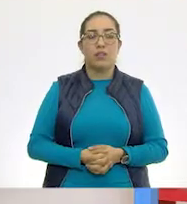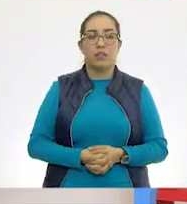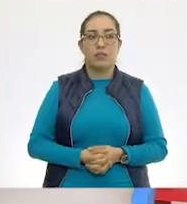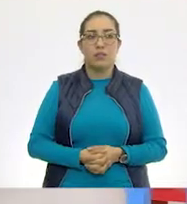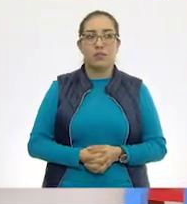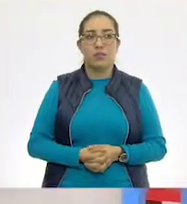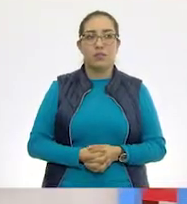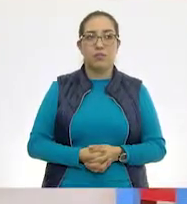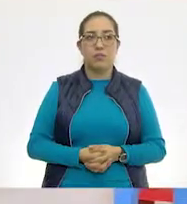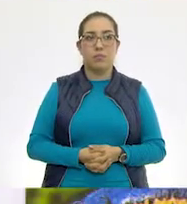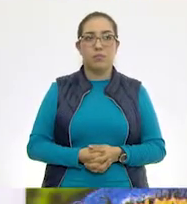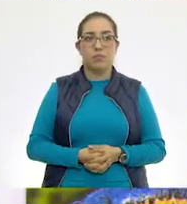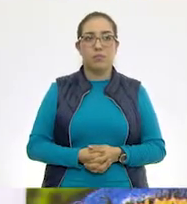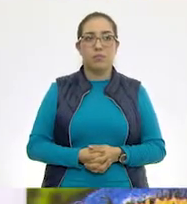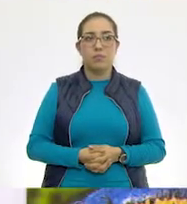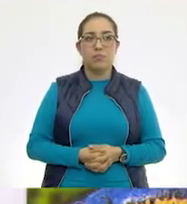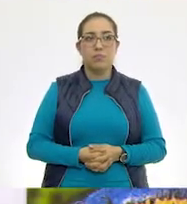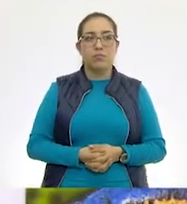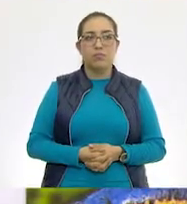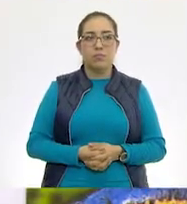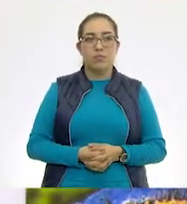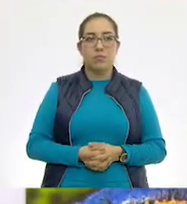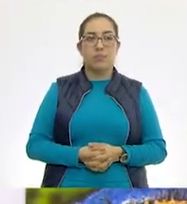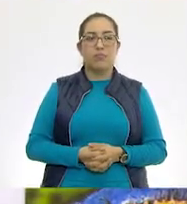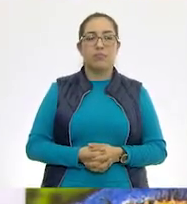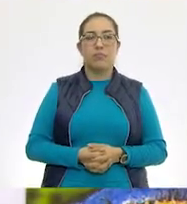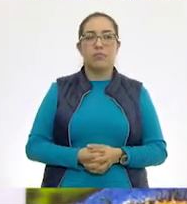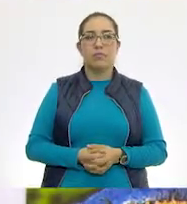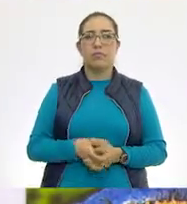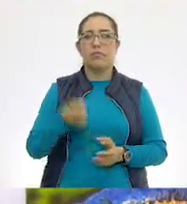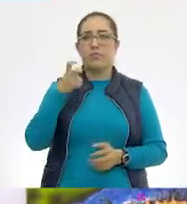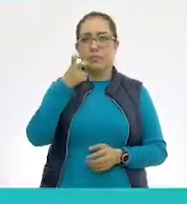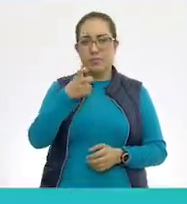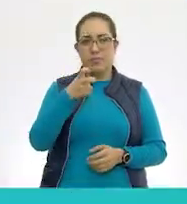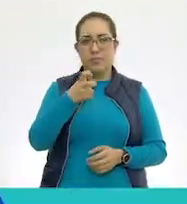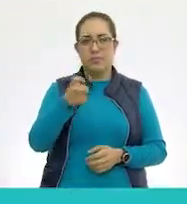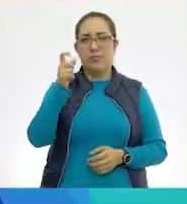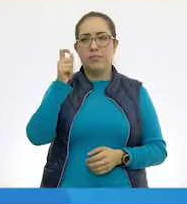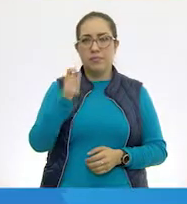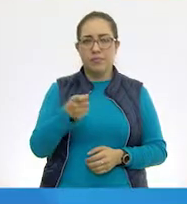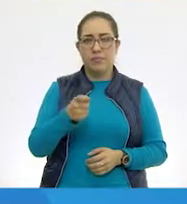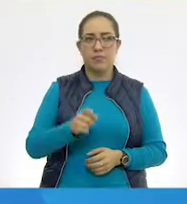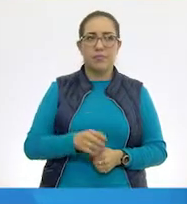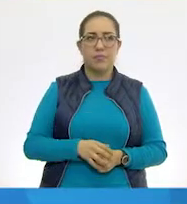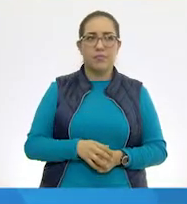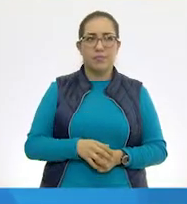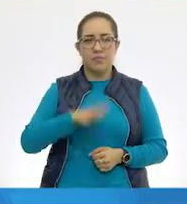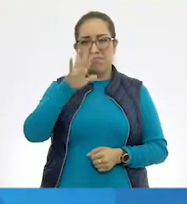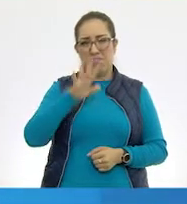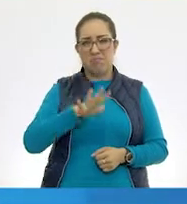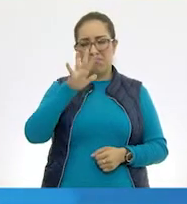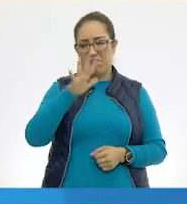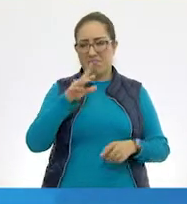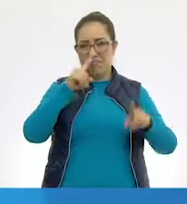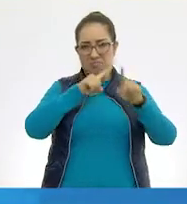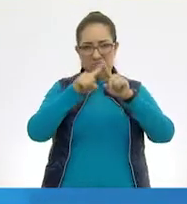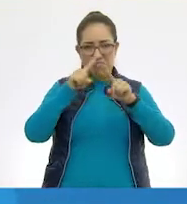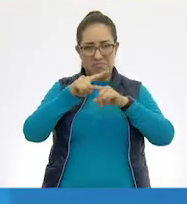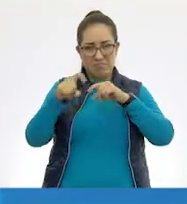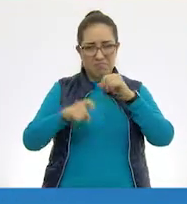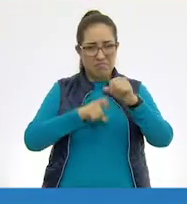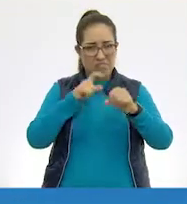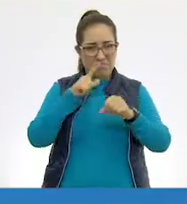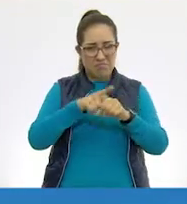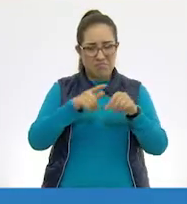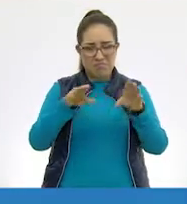Siguiente. A ver. Ese es un escarabajo. Bueno, una especie de escarabajo, porque en realidad es que hay muchísimos